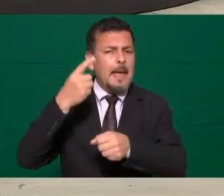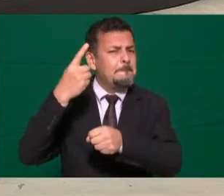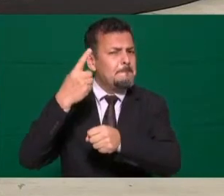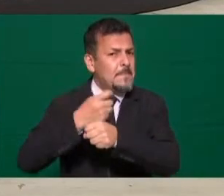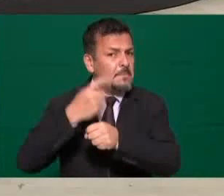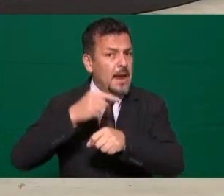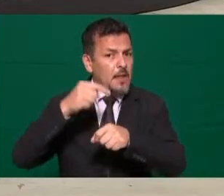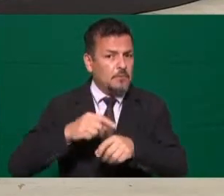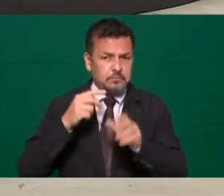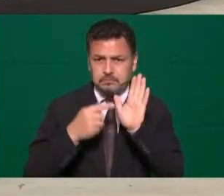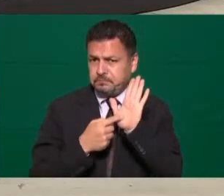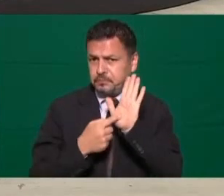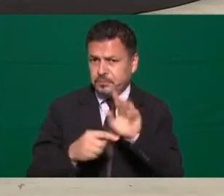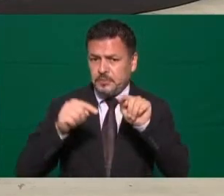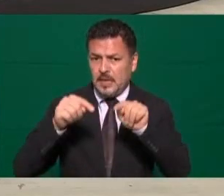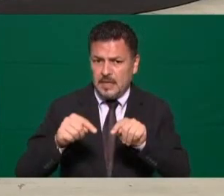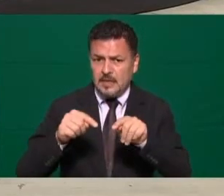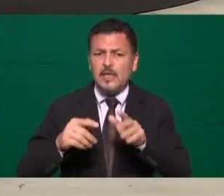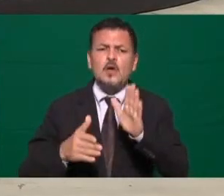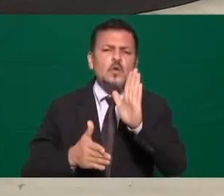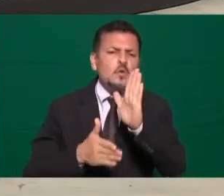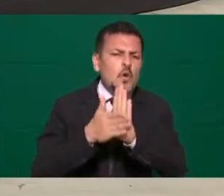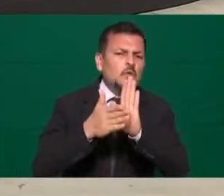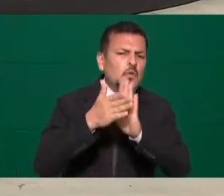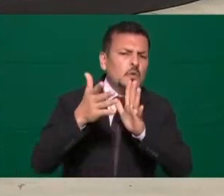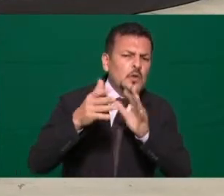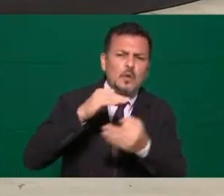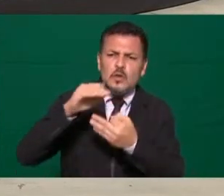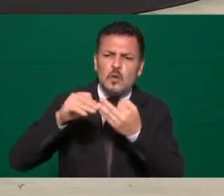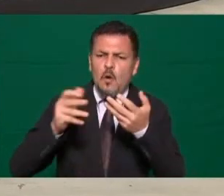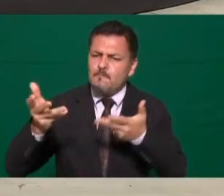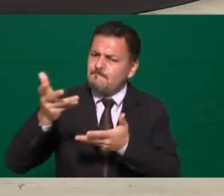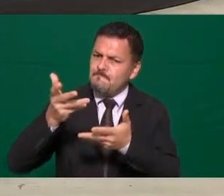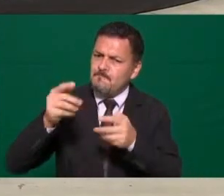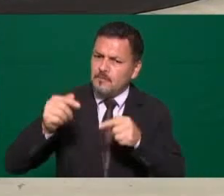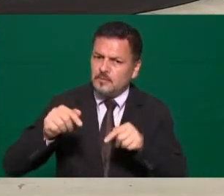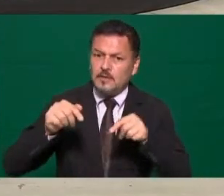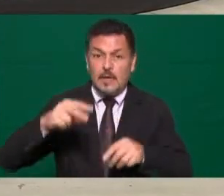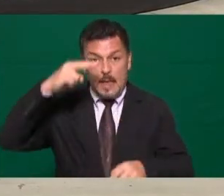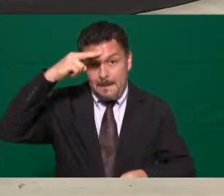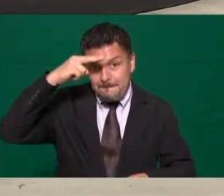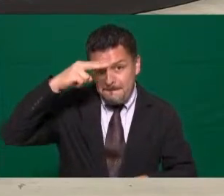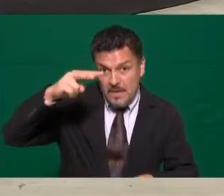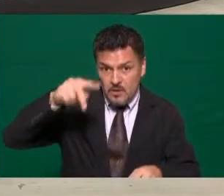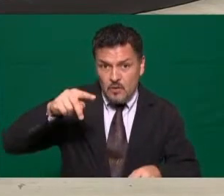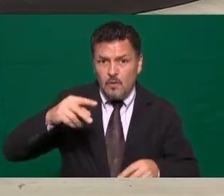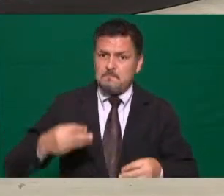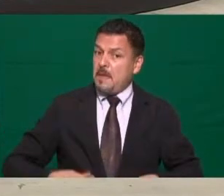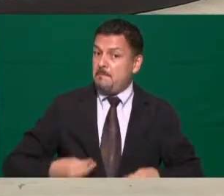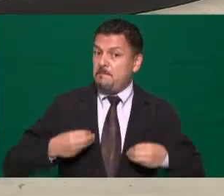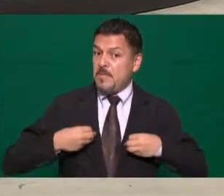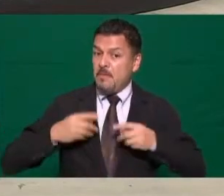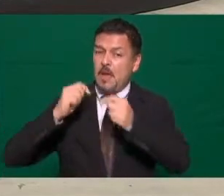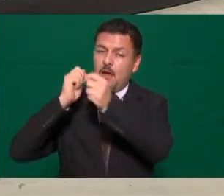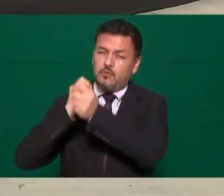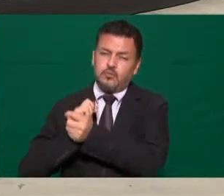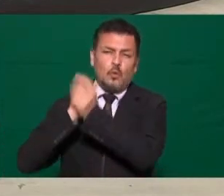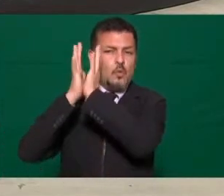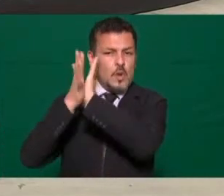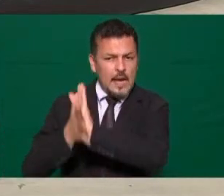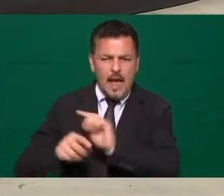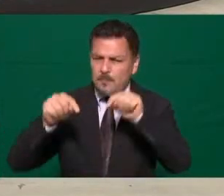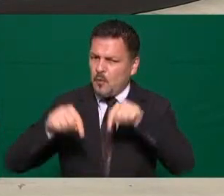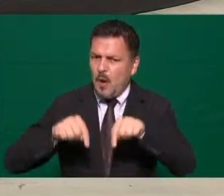del edificio de la democracia participativa. México está viviendo una profunda transformación en